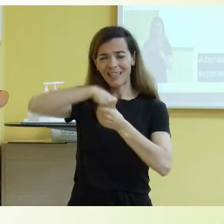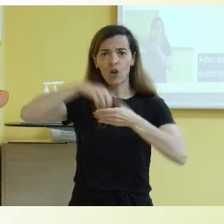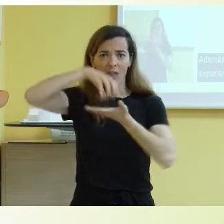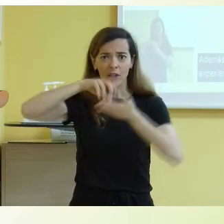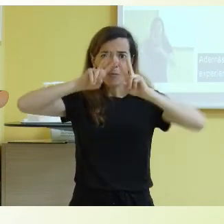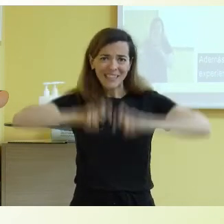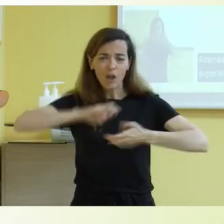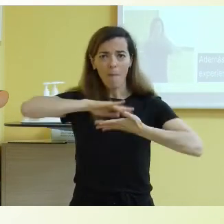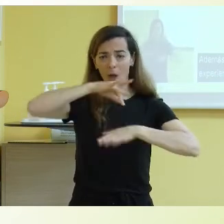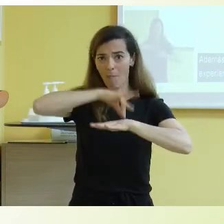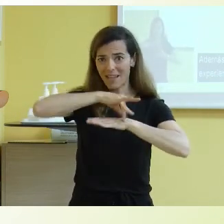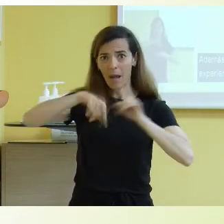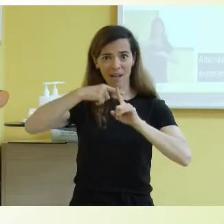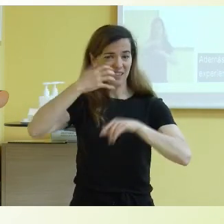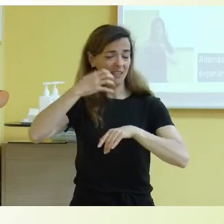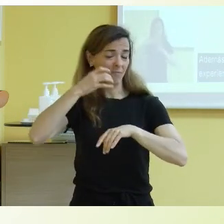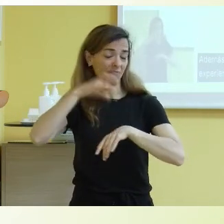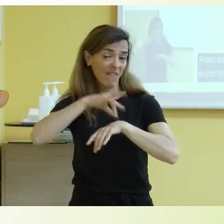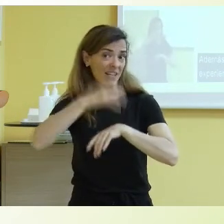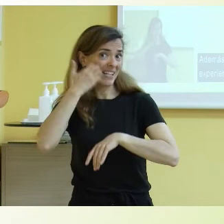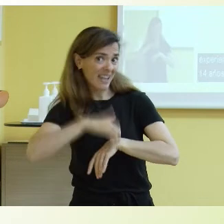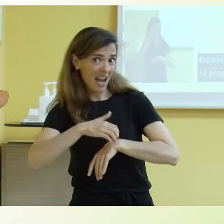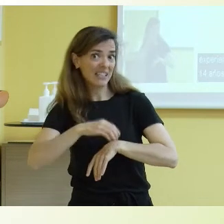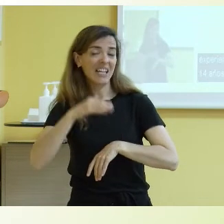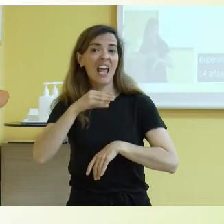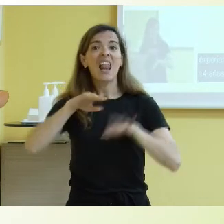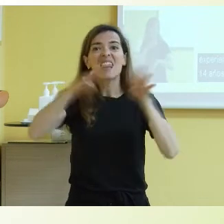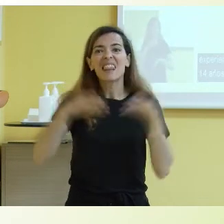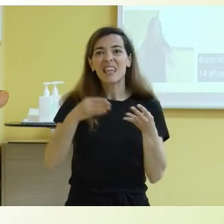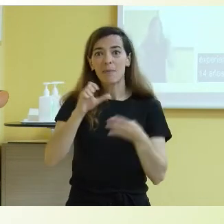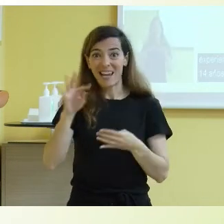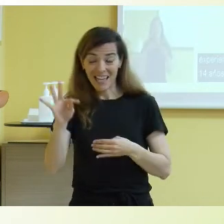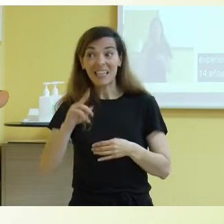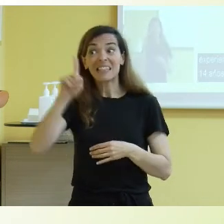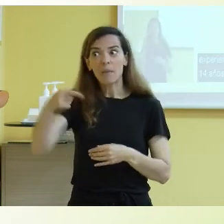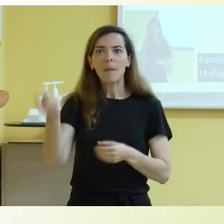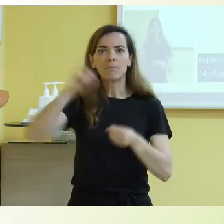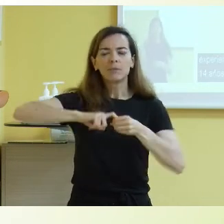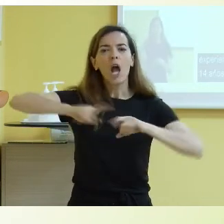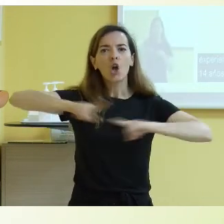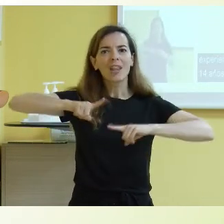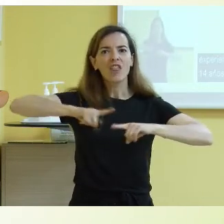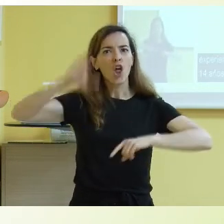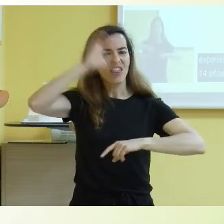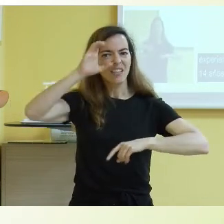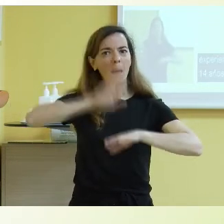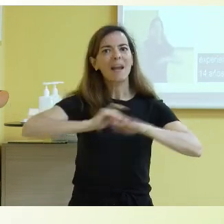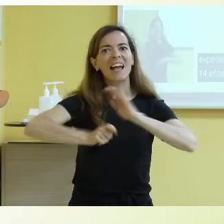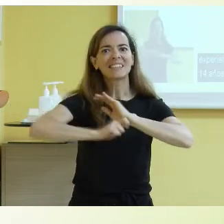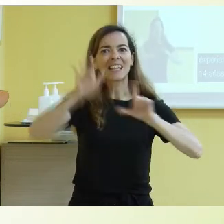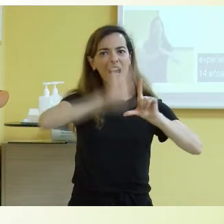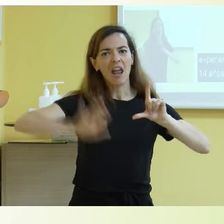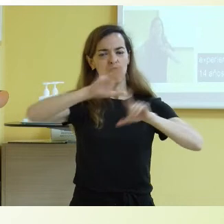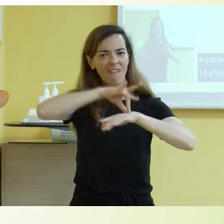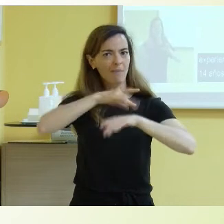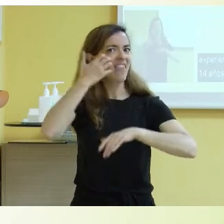Investigación Biomédica en Red de Enfermedades Raras, el Ciberet, como hemos dicho, y también participa en la coordinación científica de la Estrategia Nacional de Enfermedades